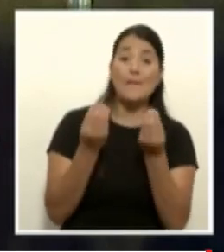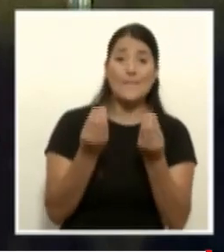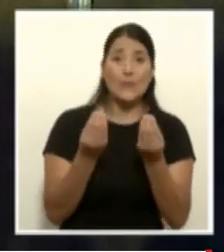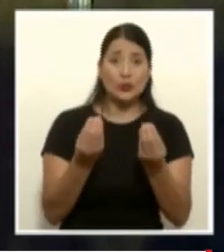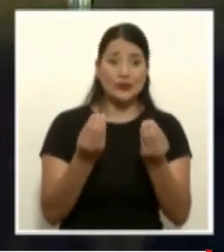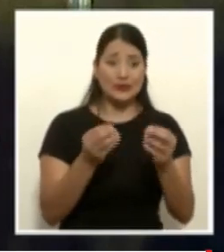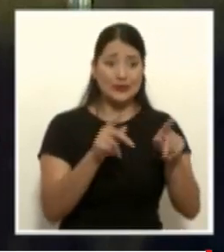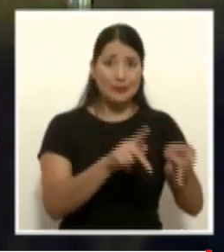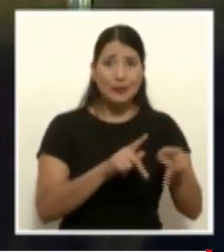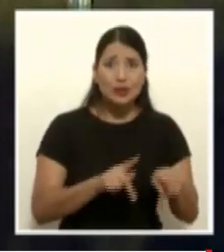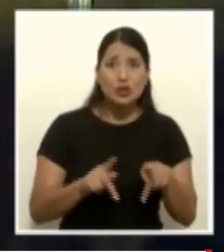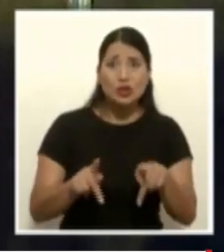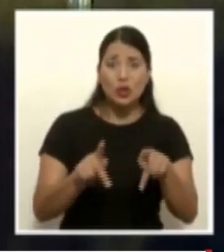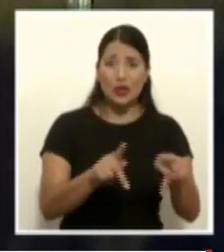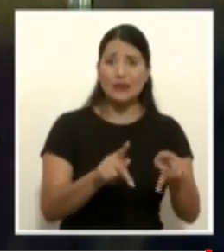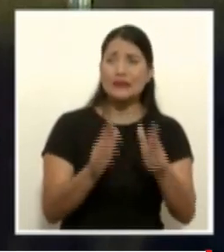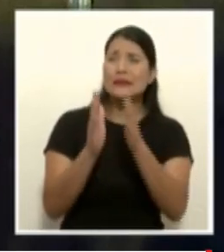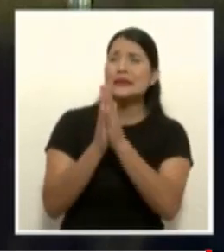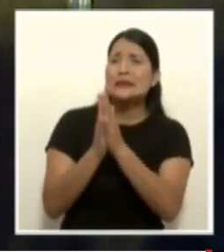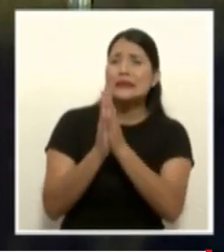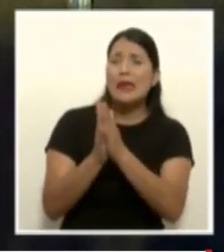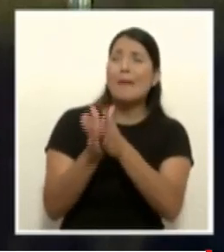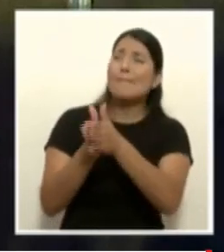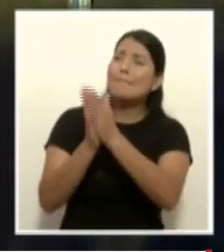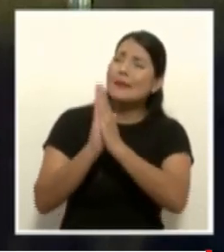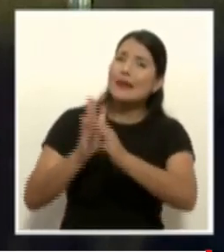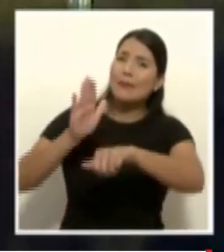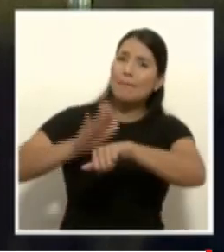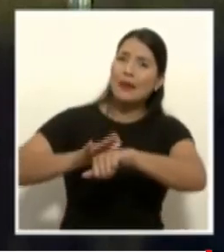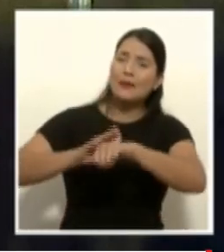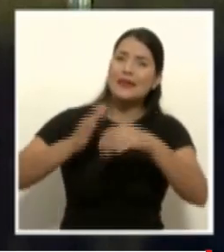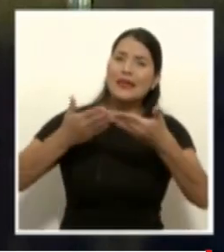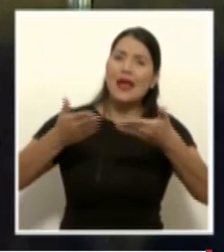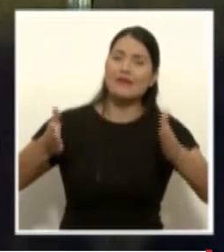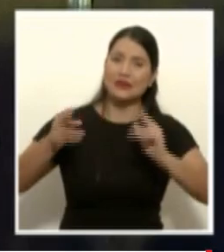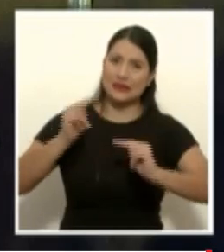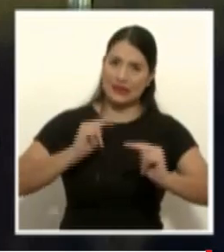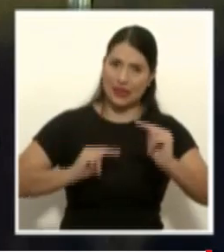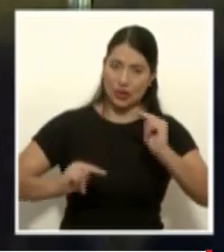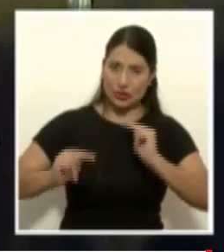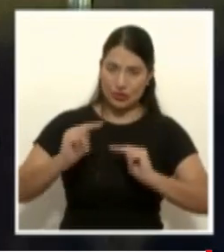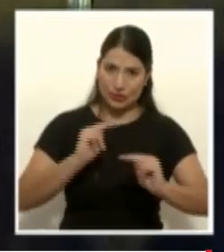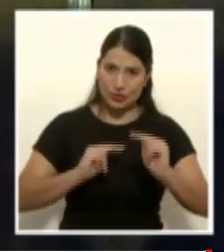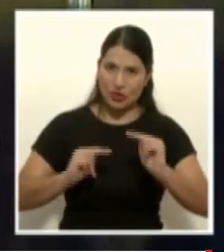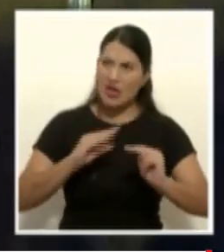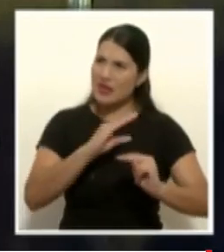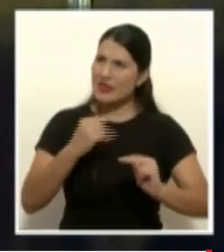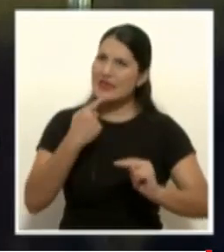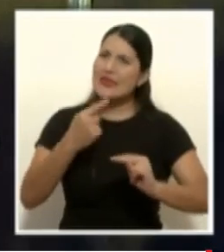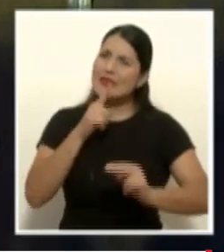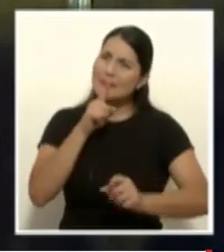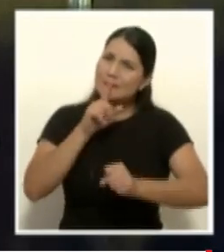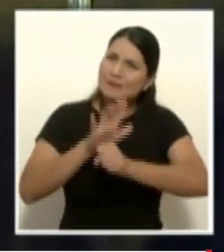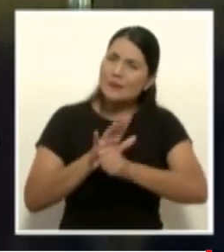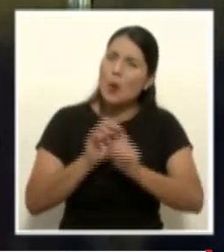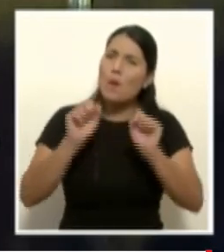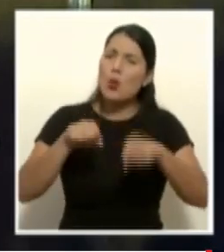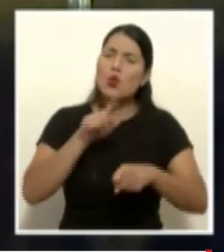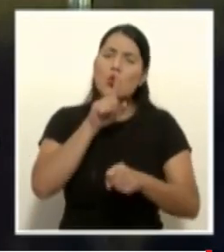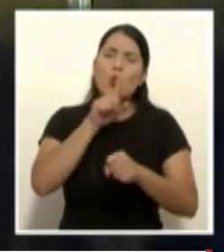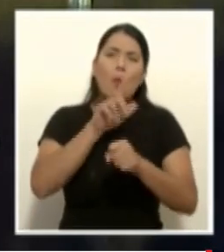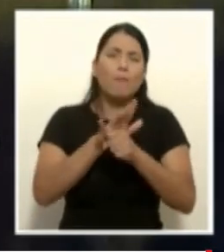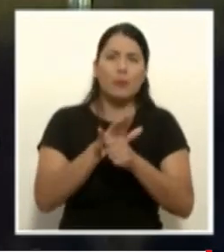sectores que claman por una reapertura de sus actividades, comprometiéndose con el cumplimiento de